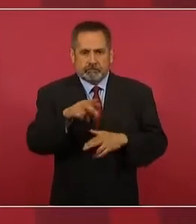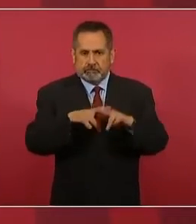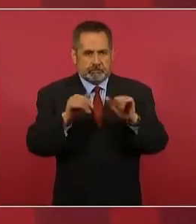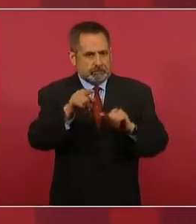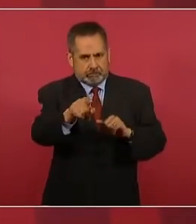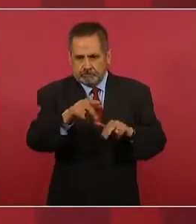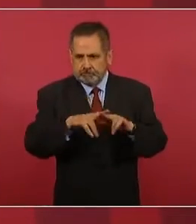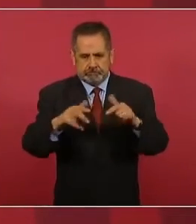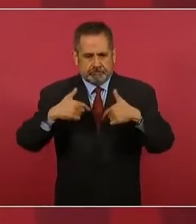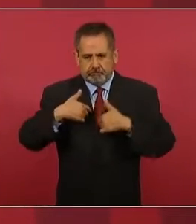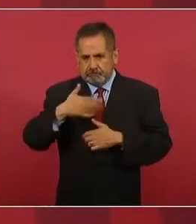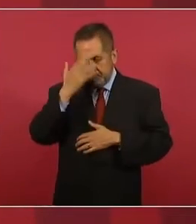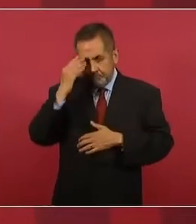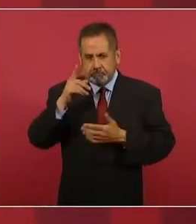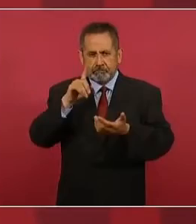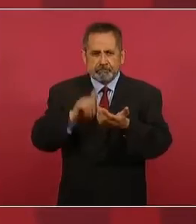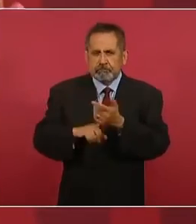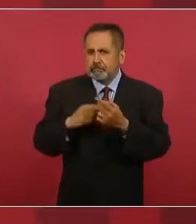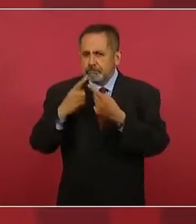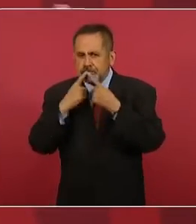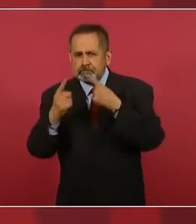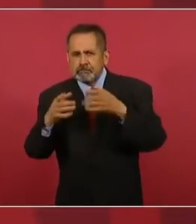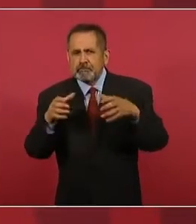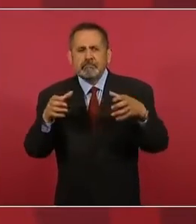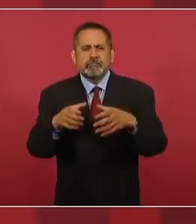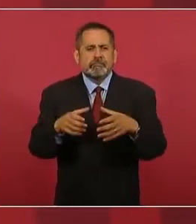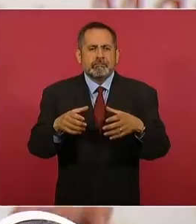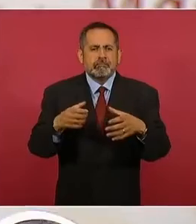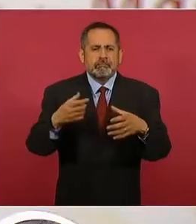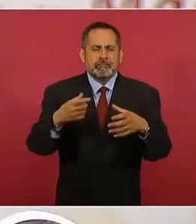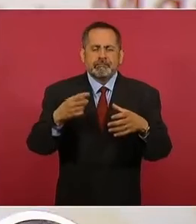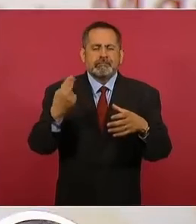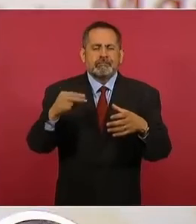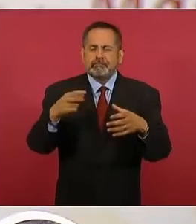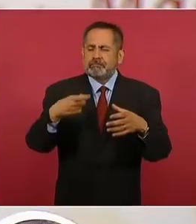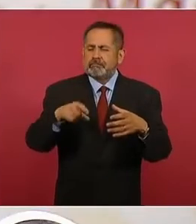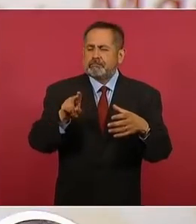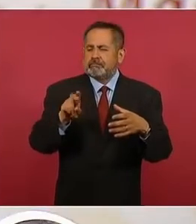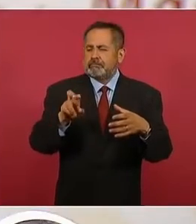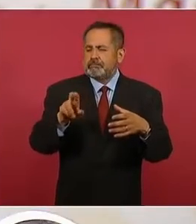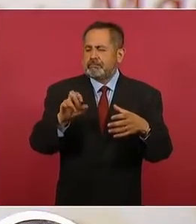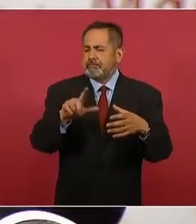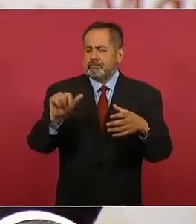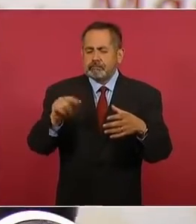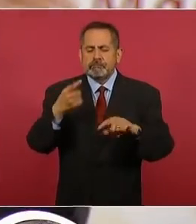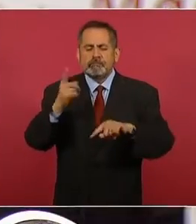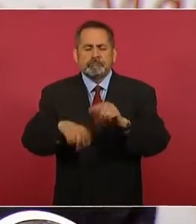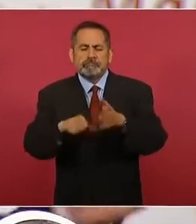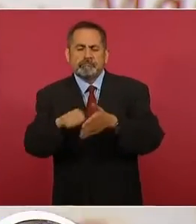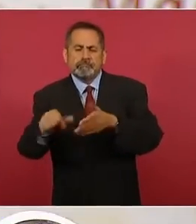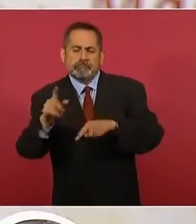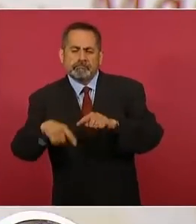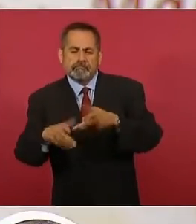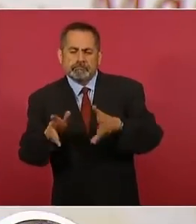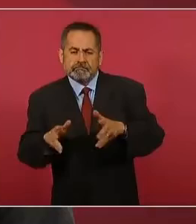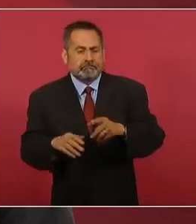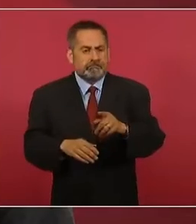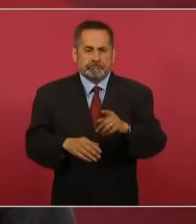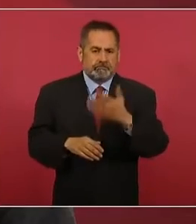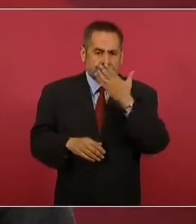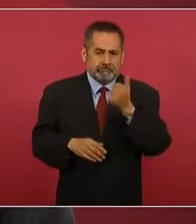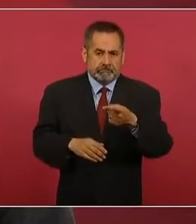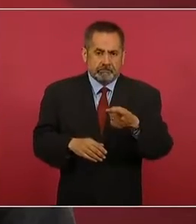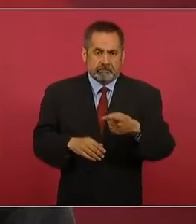si hay alguna querella o alguna denuncia que fue desestimada, porque eso sería violar